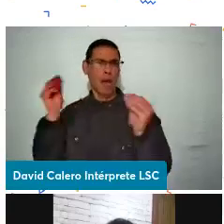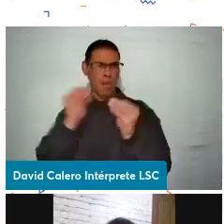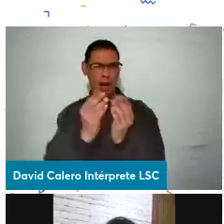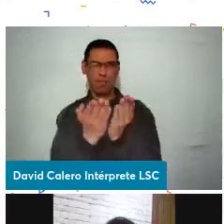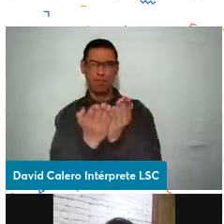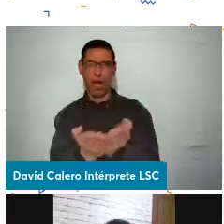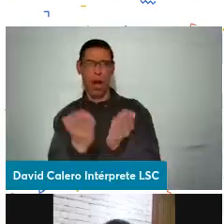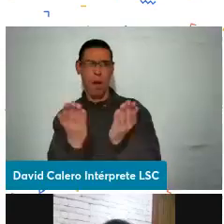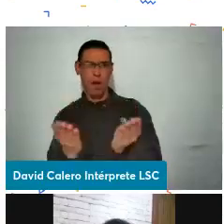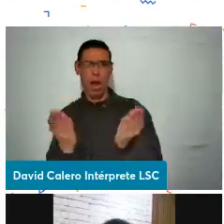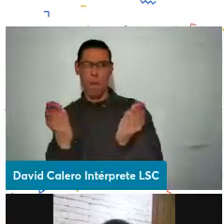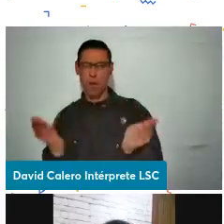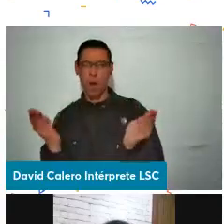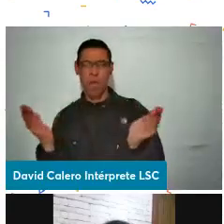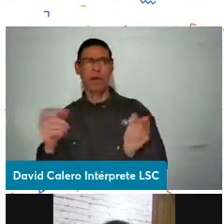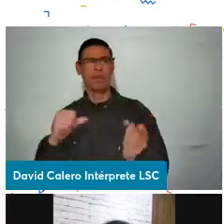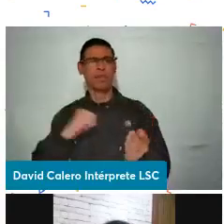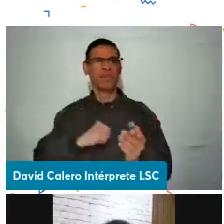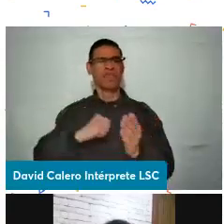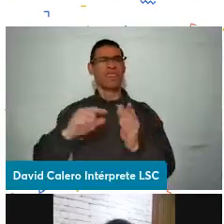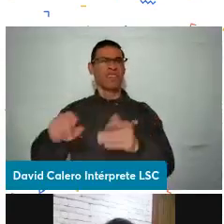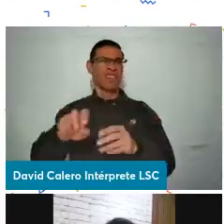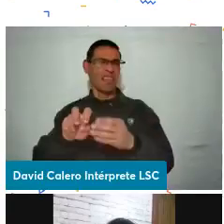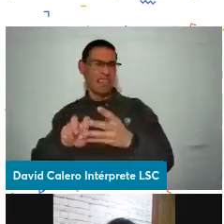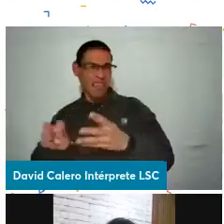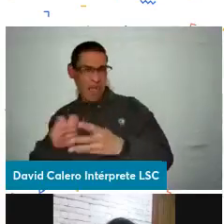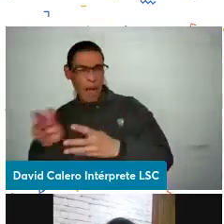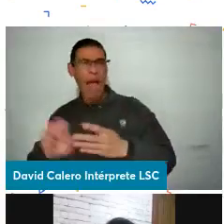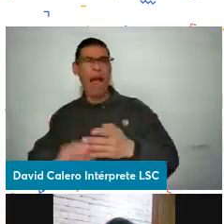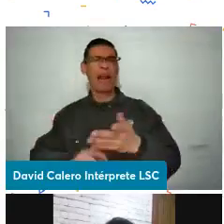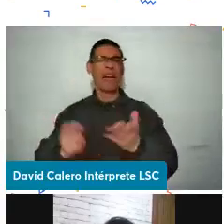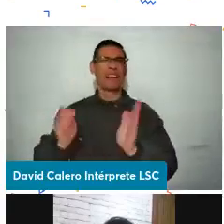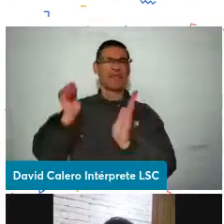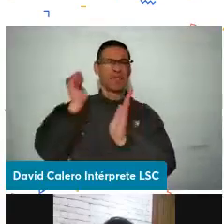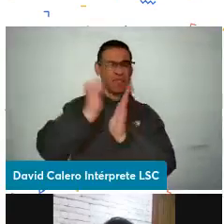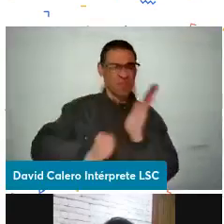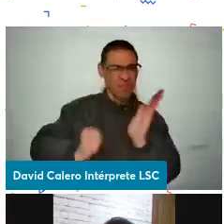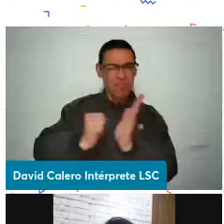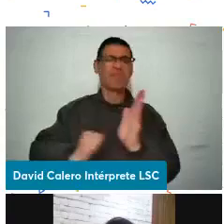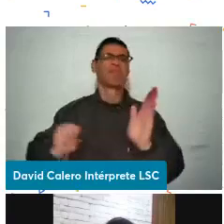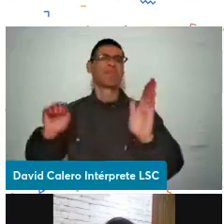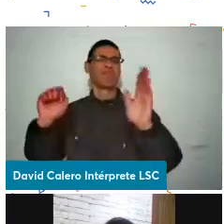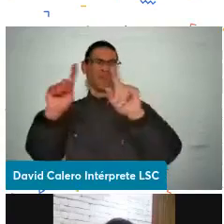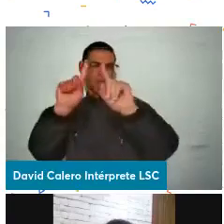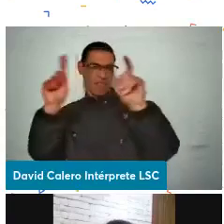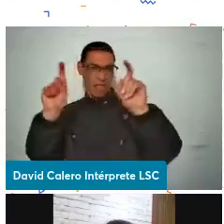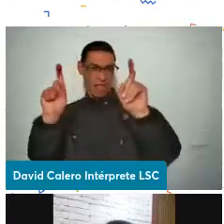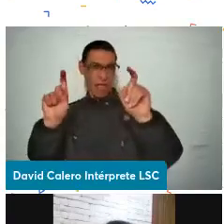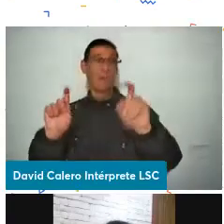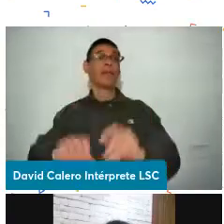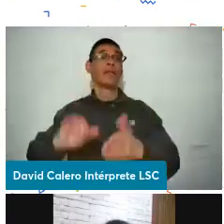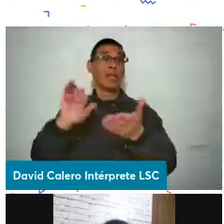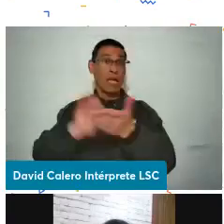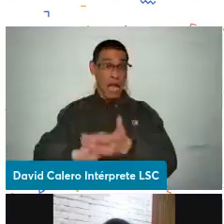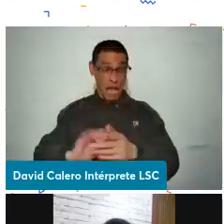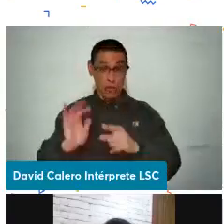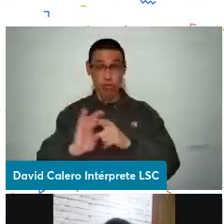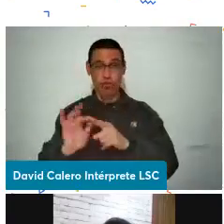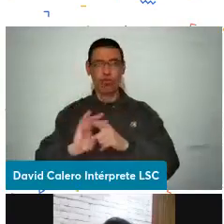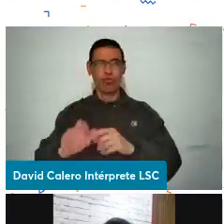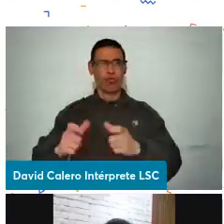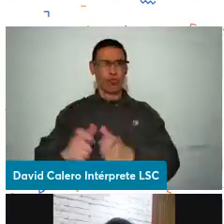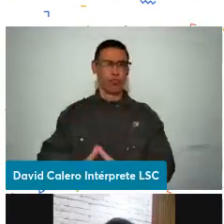por niveles, asignaturas y temáticas. Esto va a ser un campo amplio de aplicación en el